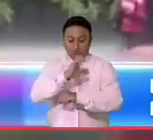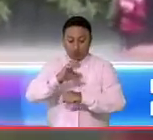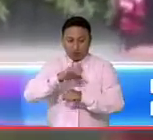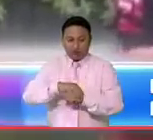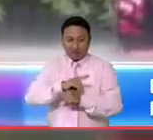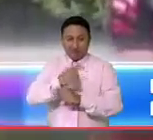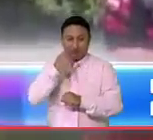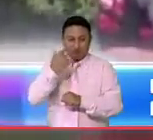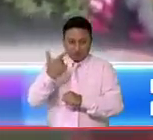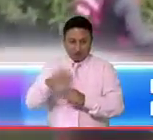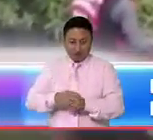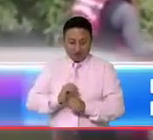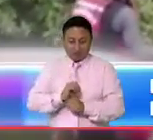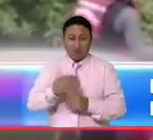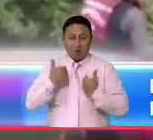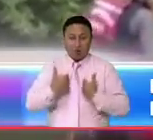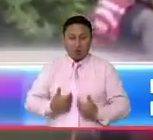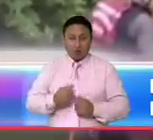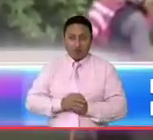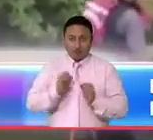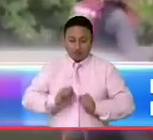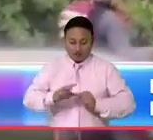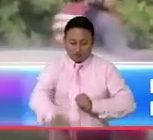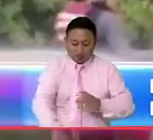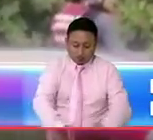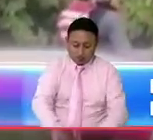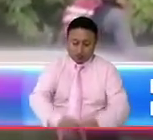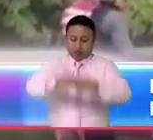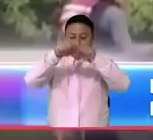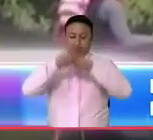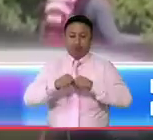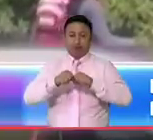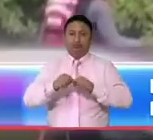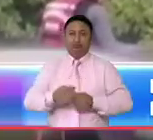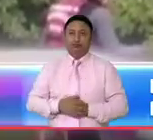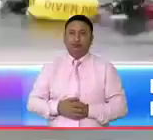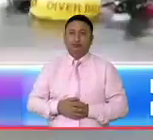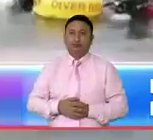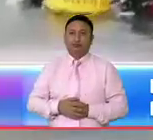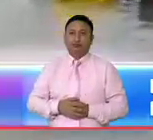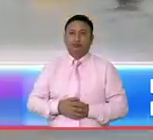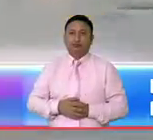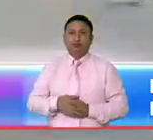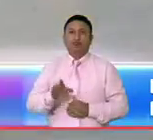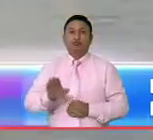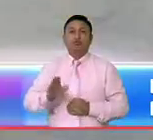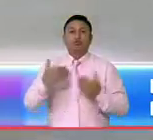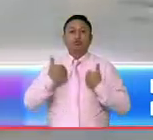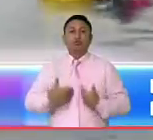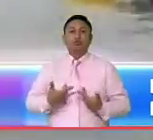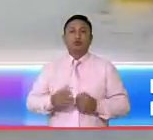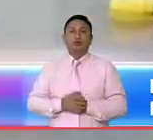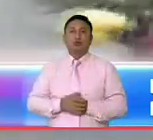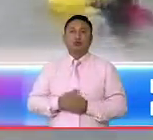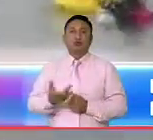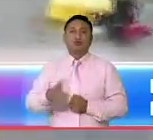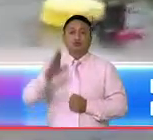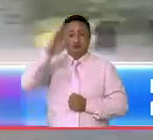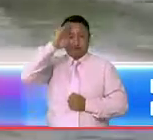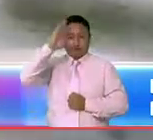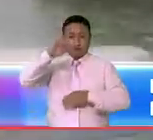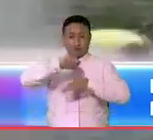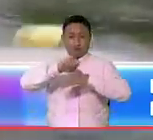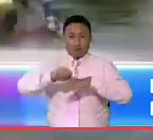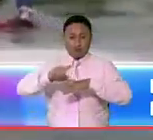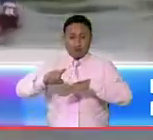los rescatistas ubicaron el cuerpo y lograron sacar al desafortunado del reservorio. El cadáver fue entregado a Medicina Legal para